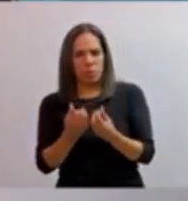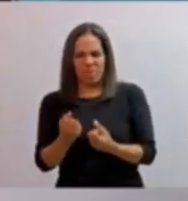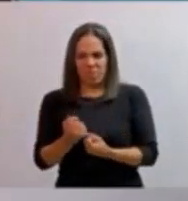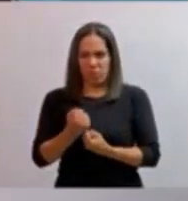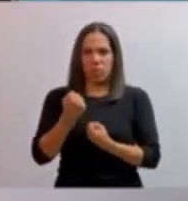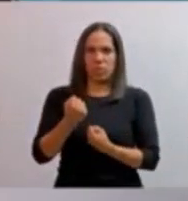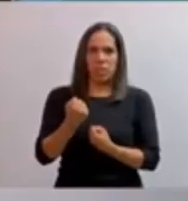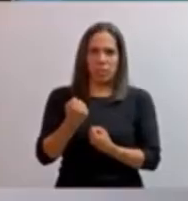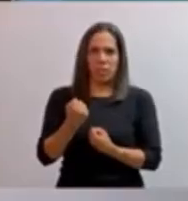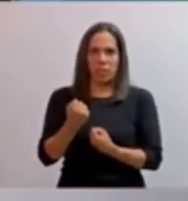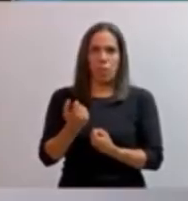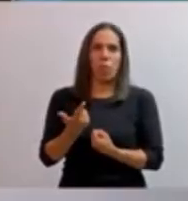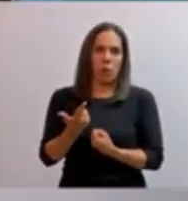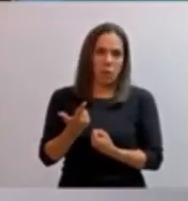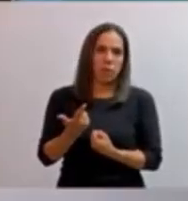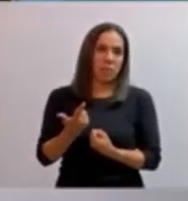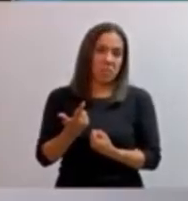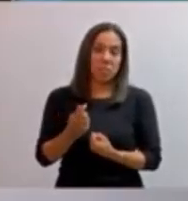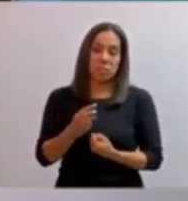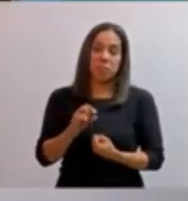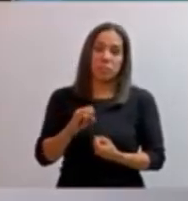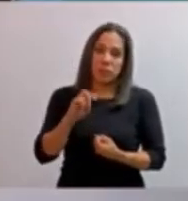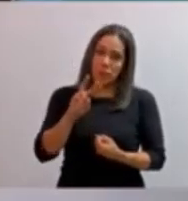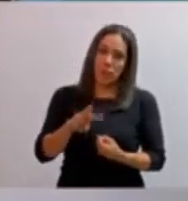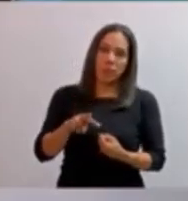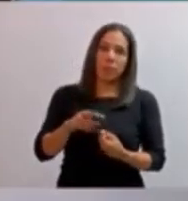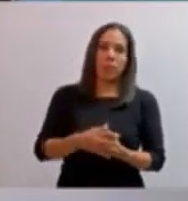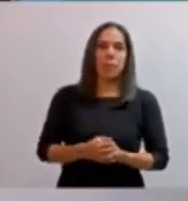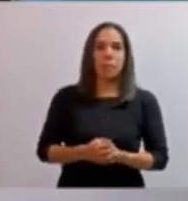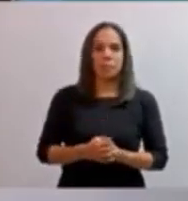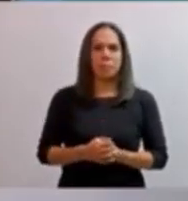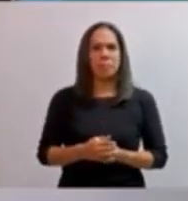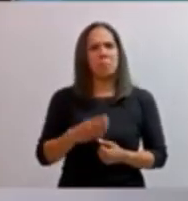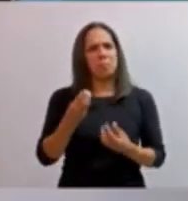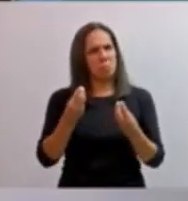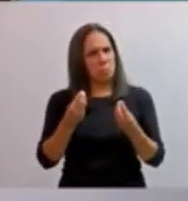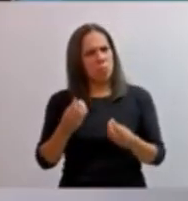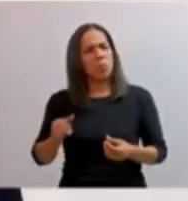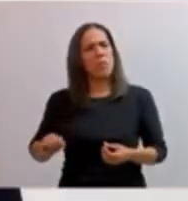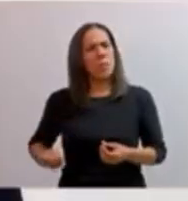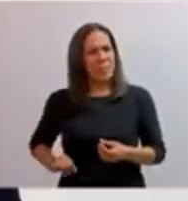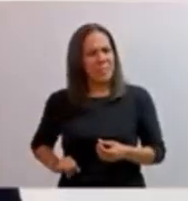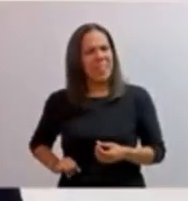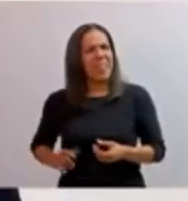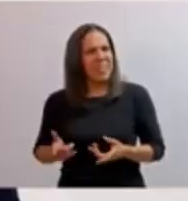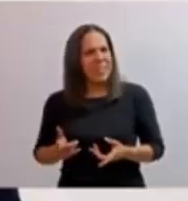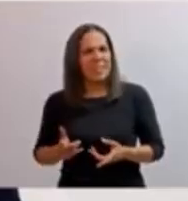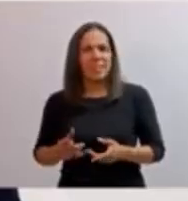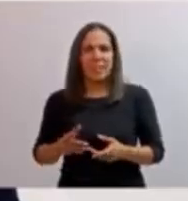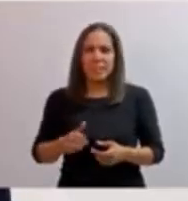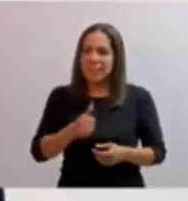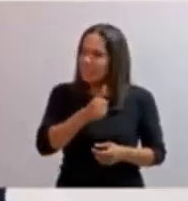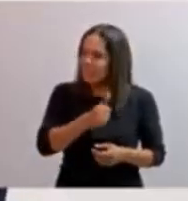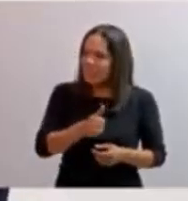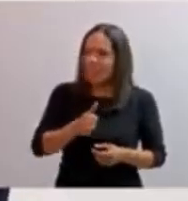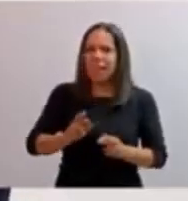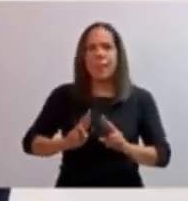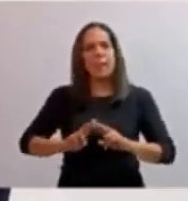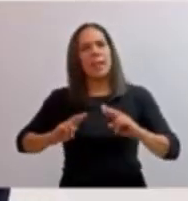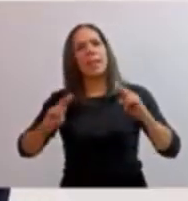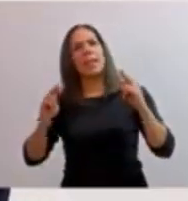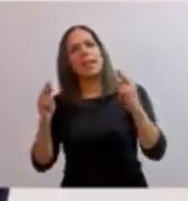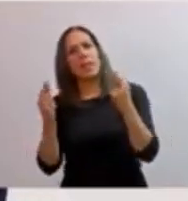poder impactar en su formación directiva. Es interesante recuperar que en cada junta podemos ir conectando